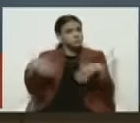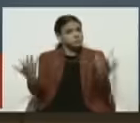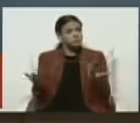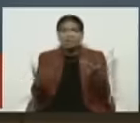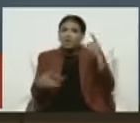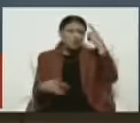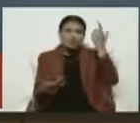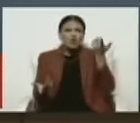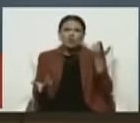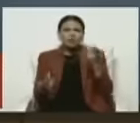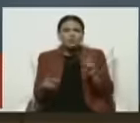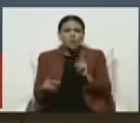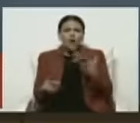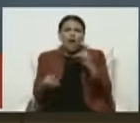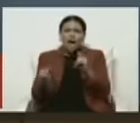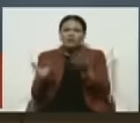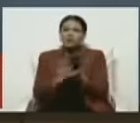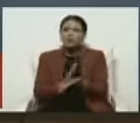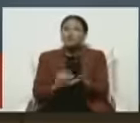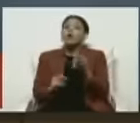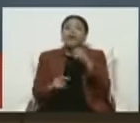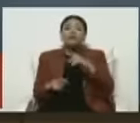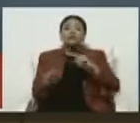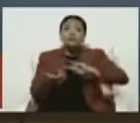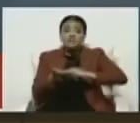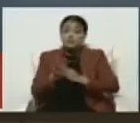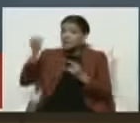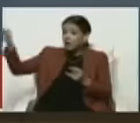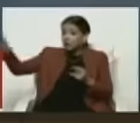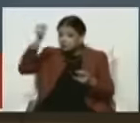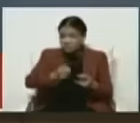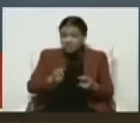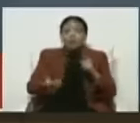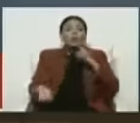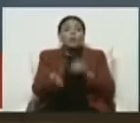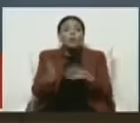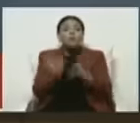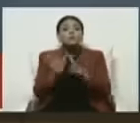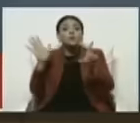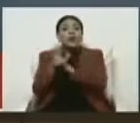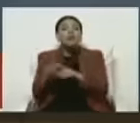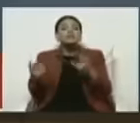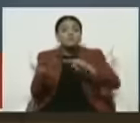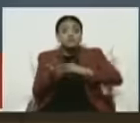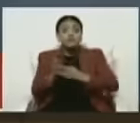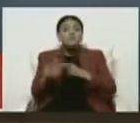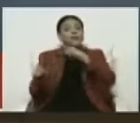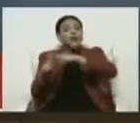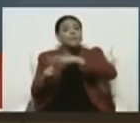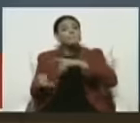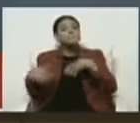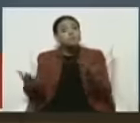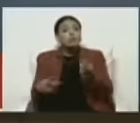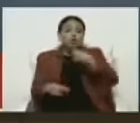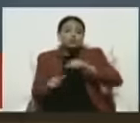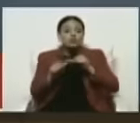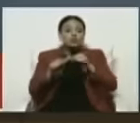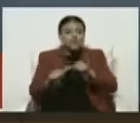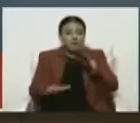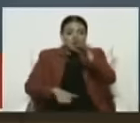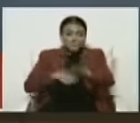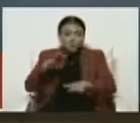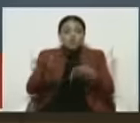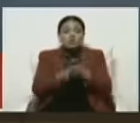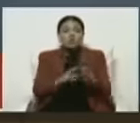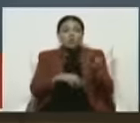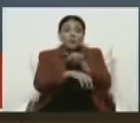extradición de un hermano del Niño Guerrero, ocurran con todas las solicitudes de extradición que ha hecho el Ministerio Público, no solo contra miembros de